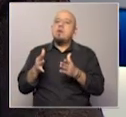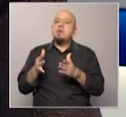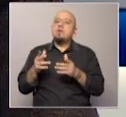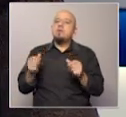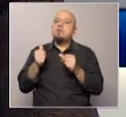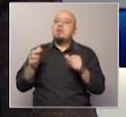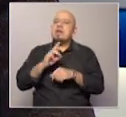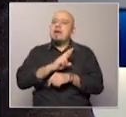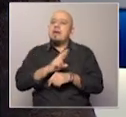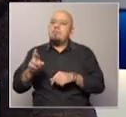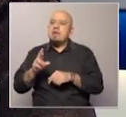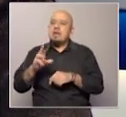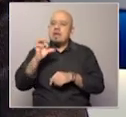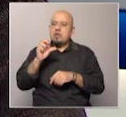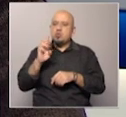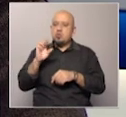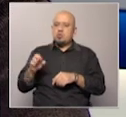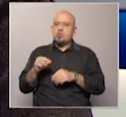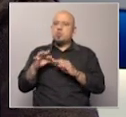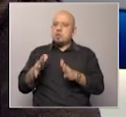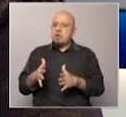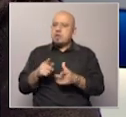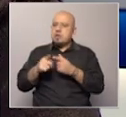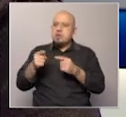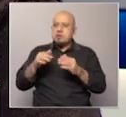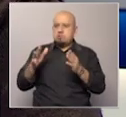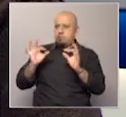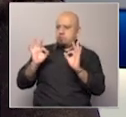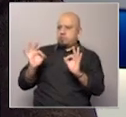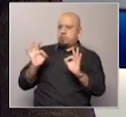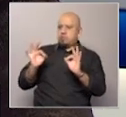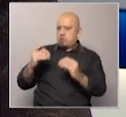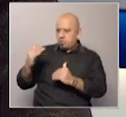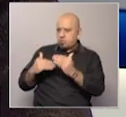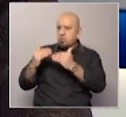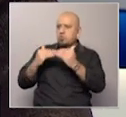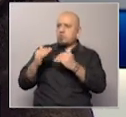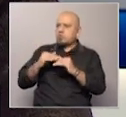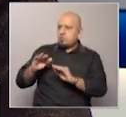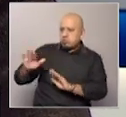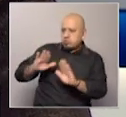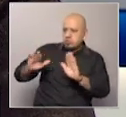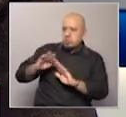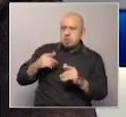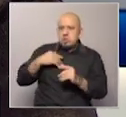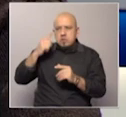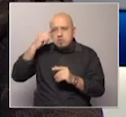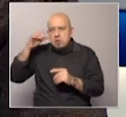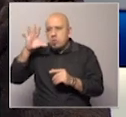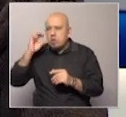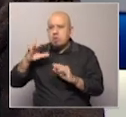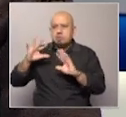la rambla sur la robla sur fue una cuestión colosal no la rambla sur fue ahora unos recuerdos números de